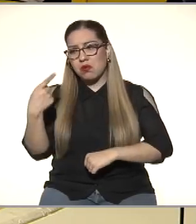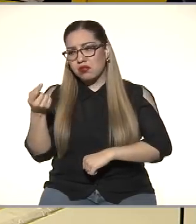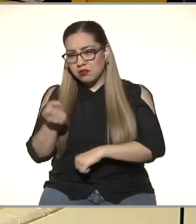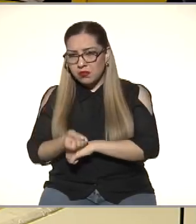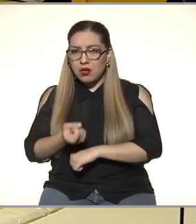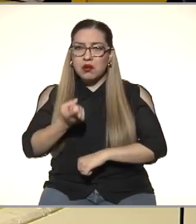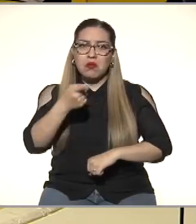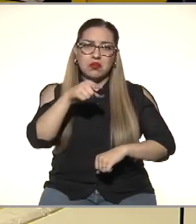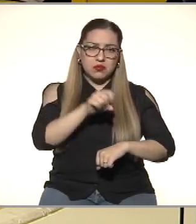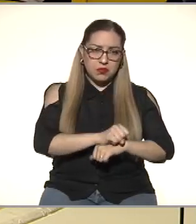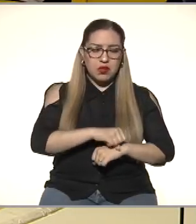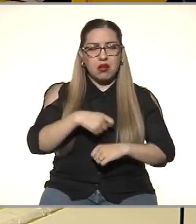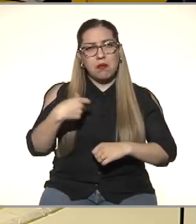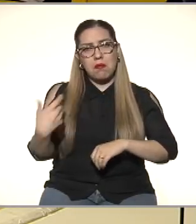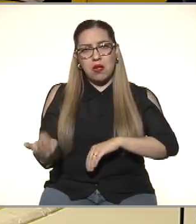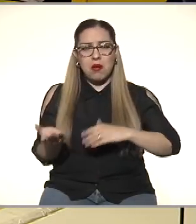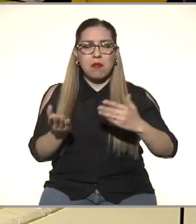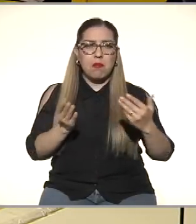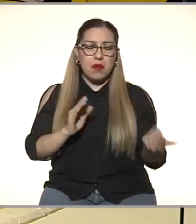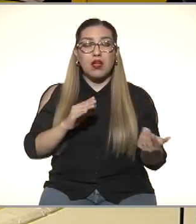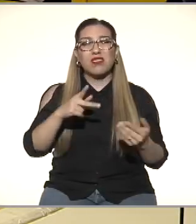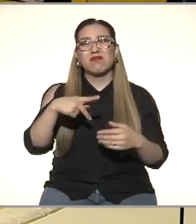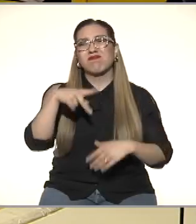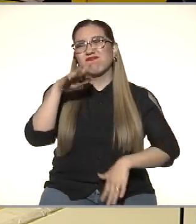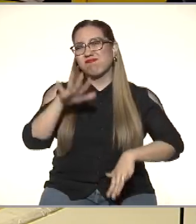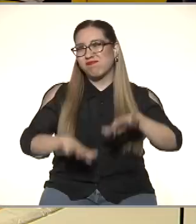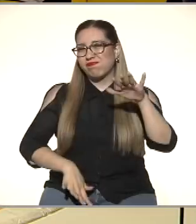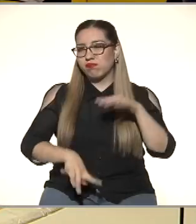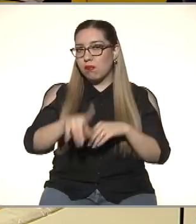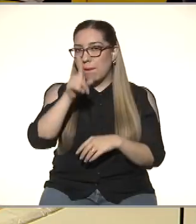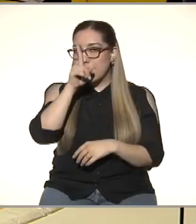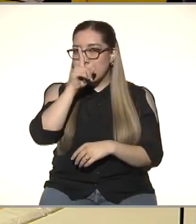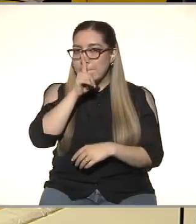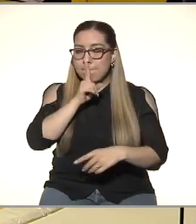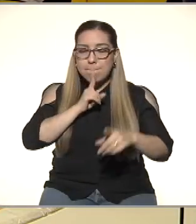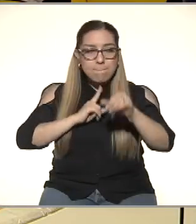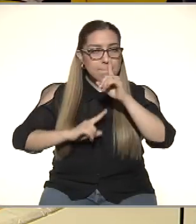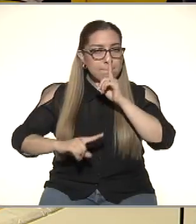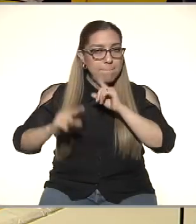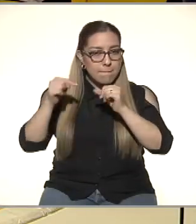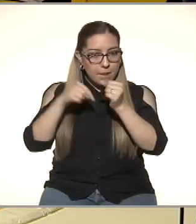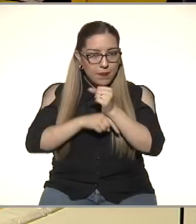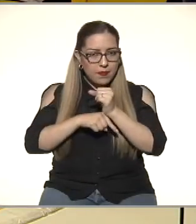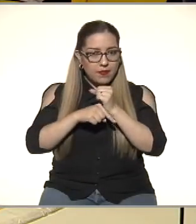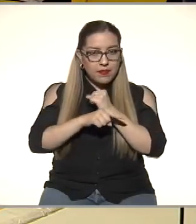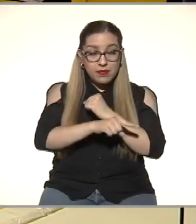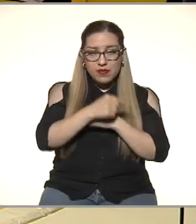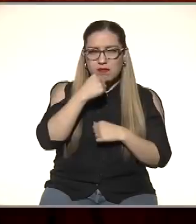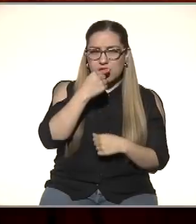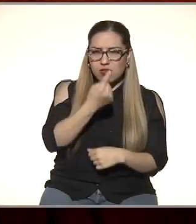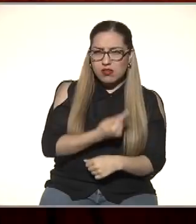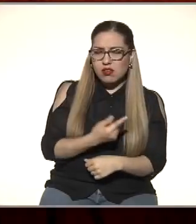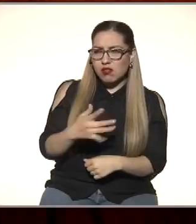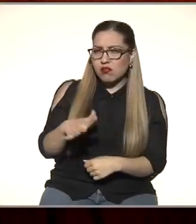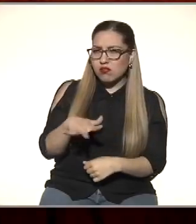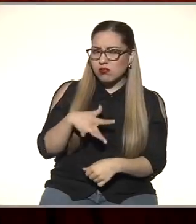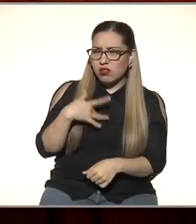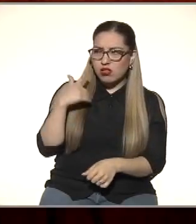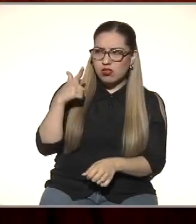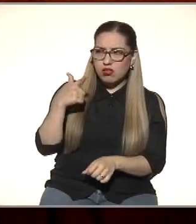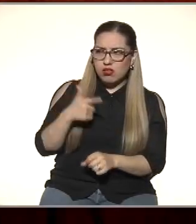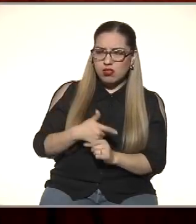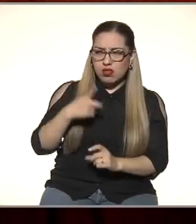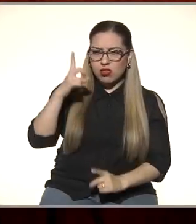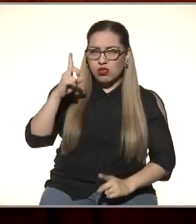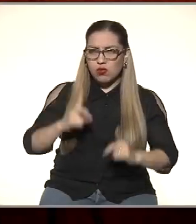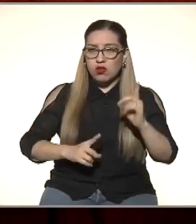Irle explicando. Pero a veces el tema de la mentira o del ocultar, cuando los niños identifican que algo está sucediendo, se vive como